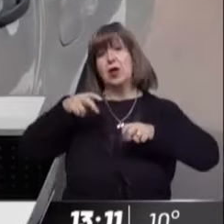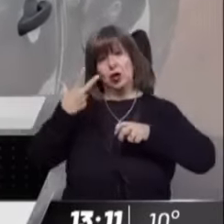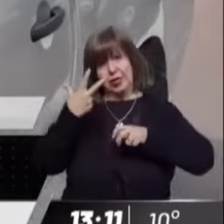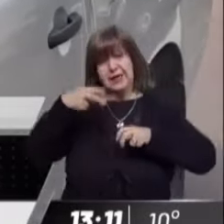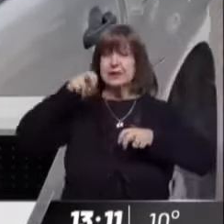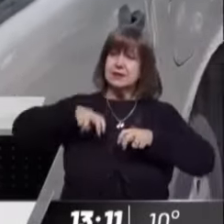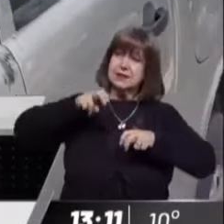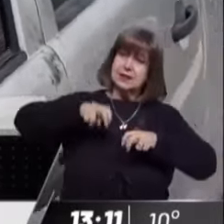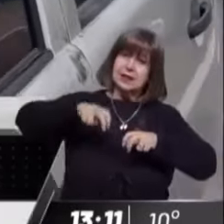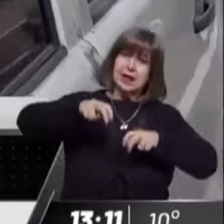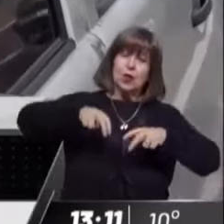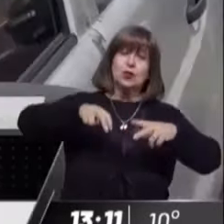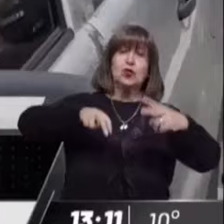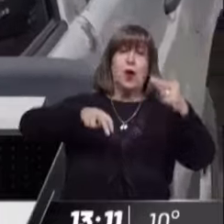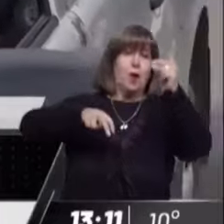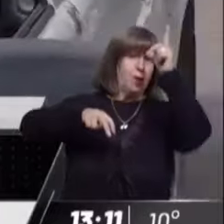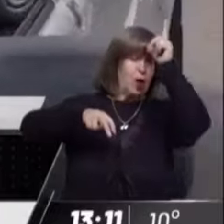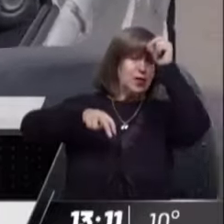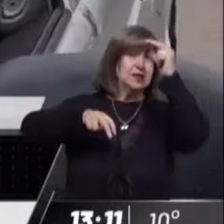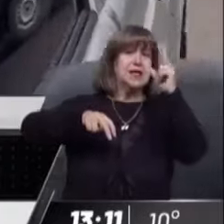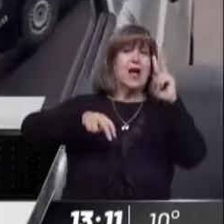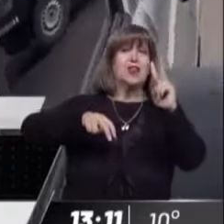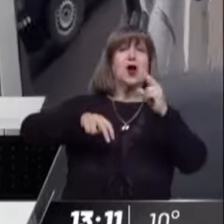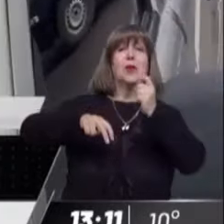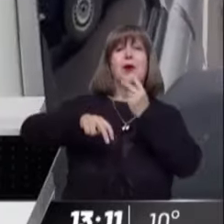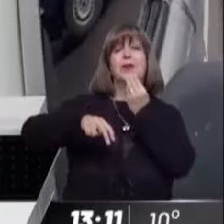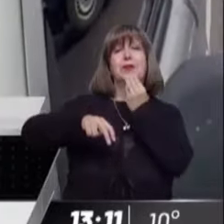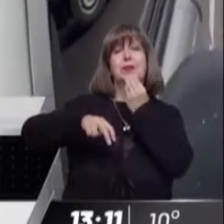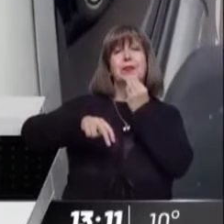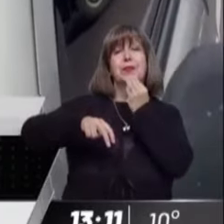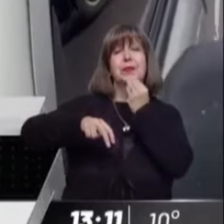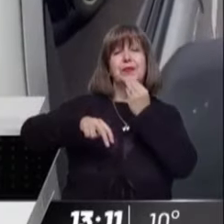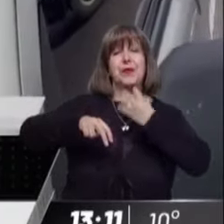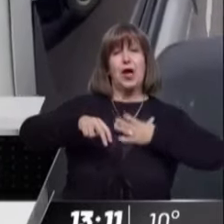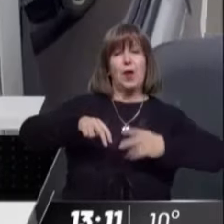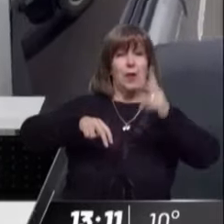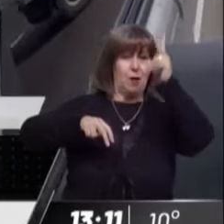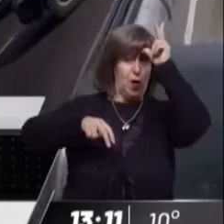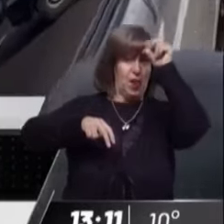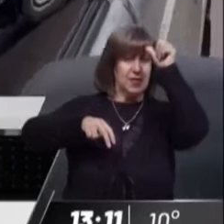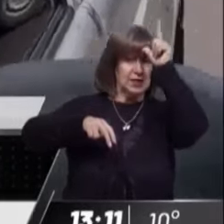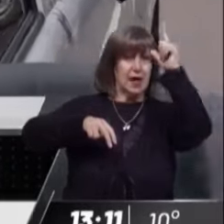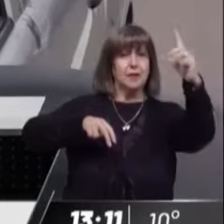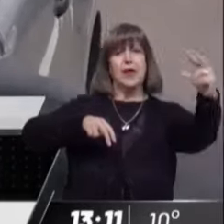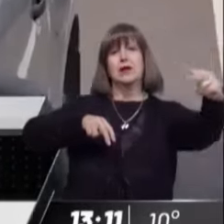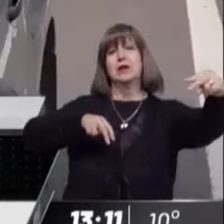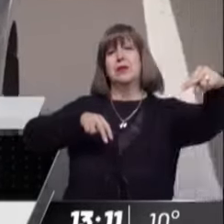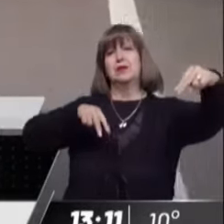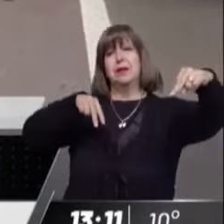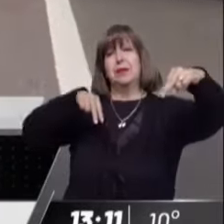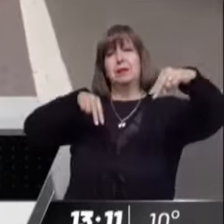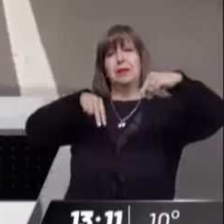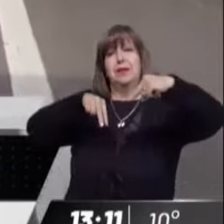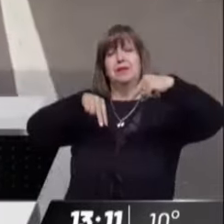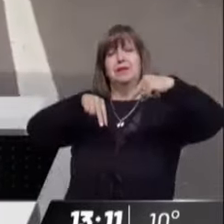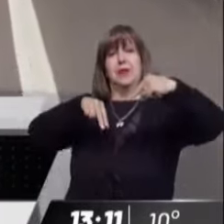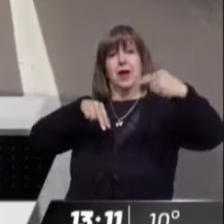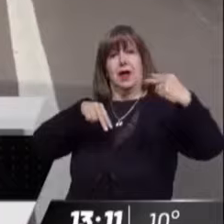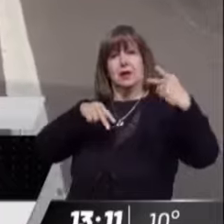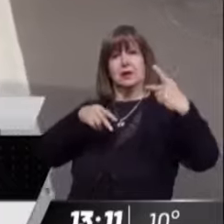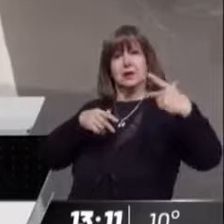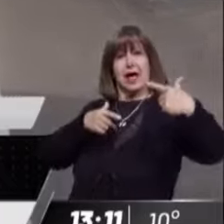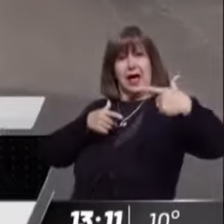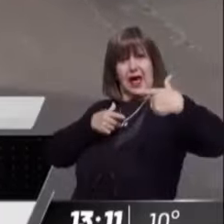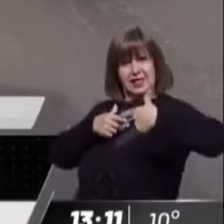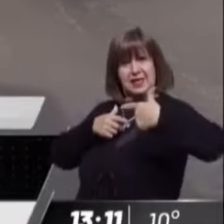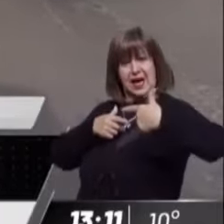daños. Y afortunadamente hablamos de que no hubo ningún herido en este robo. Bien, lo que